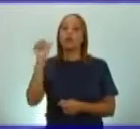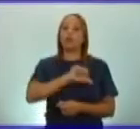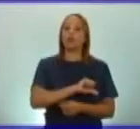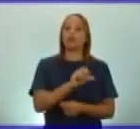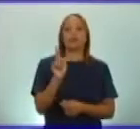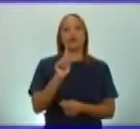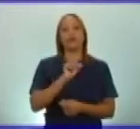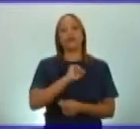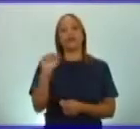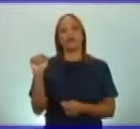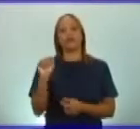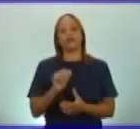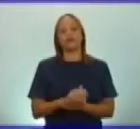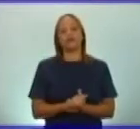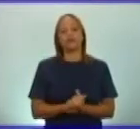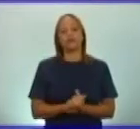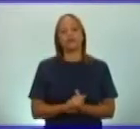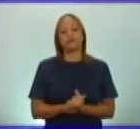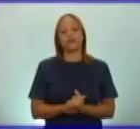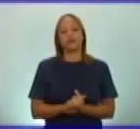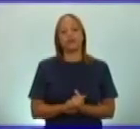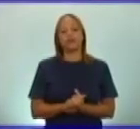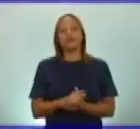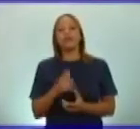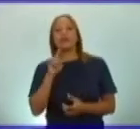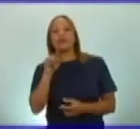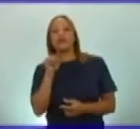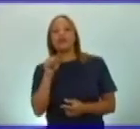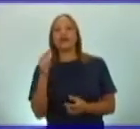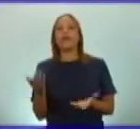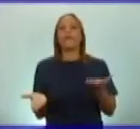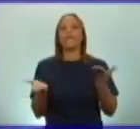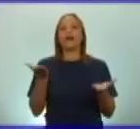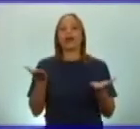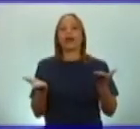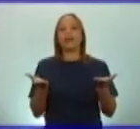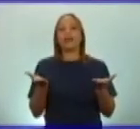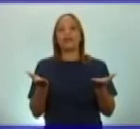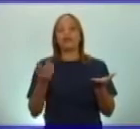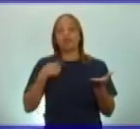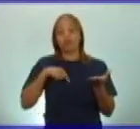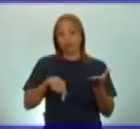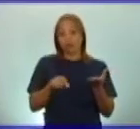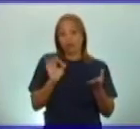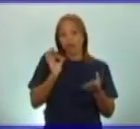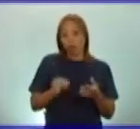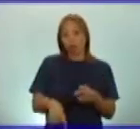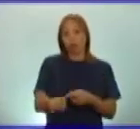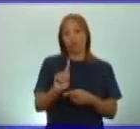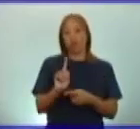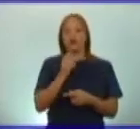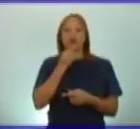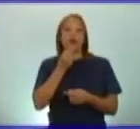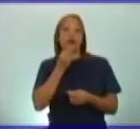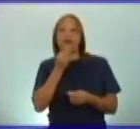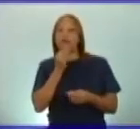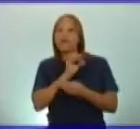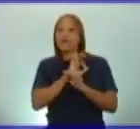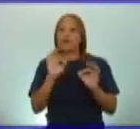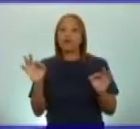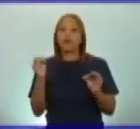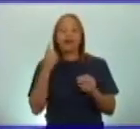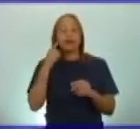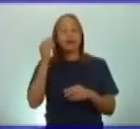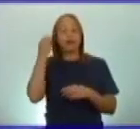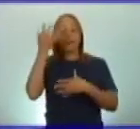poquito más adelante sobre ello. Y que vayan comparando si todavía en la actualidad, ¿verdad? Porque no podemos nunca dejar la historia en el